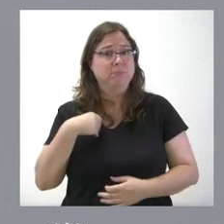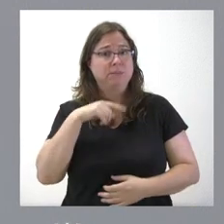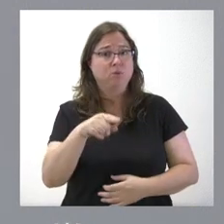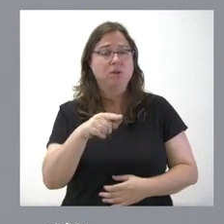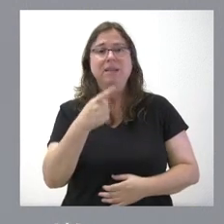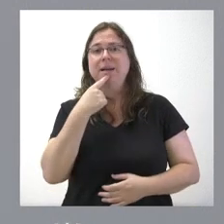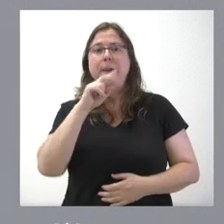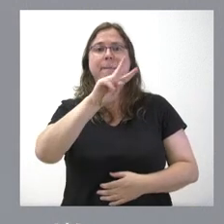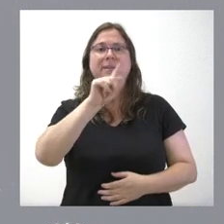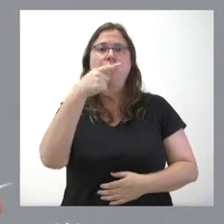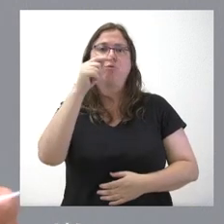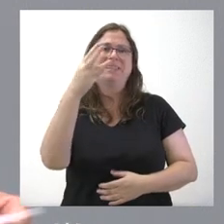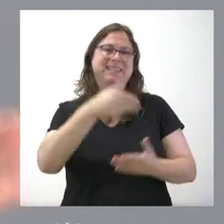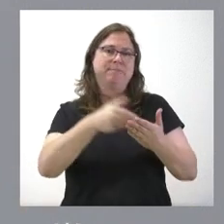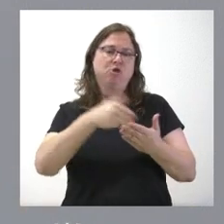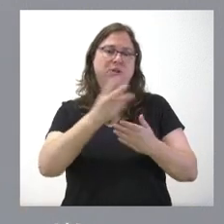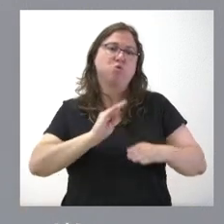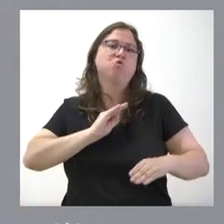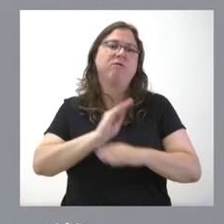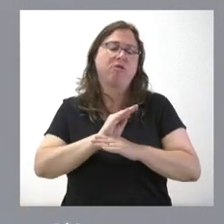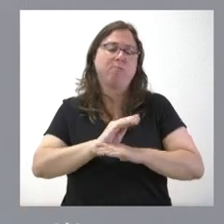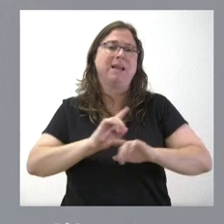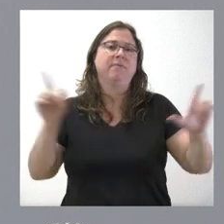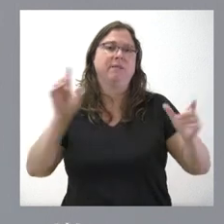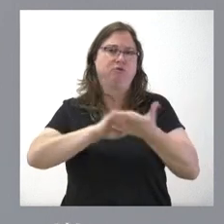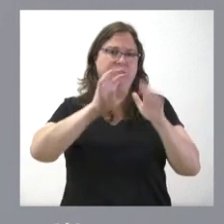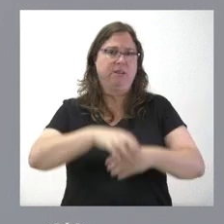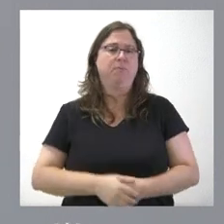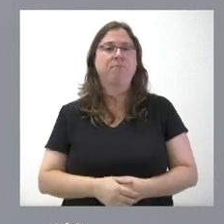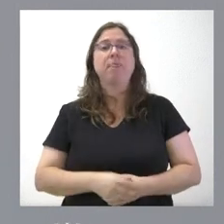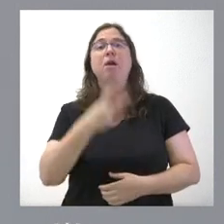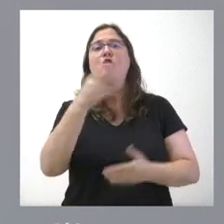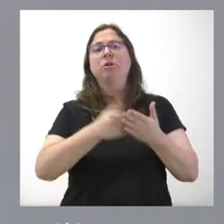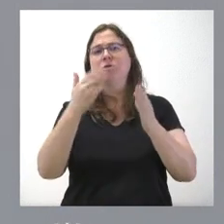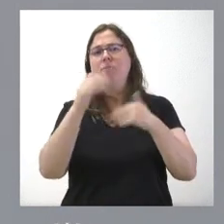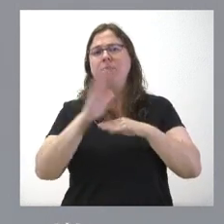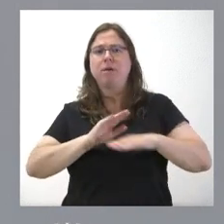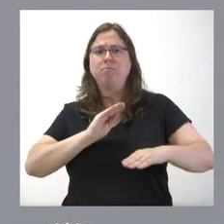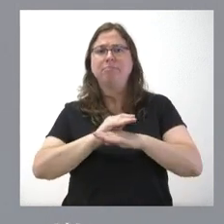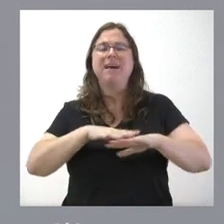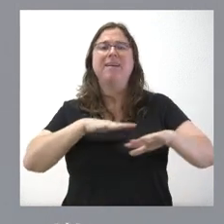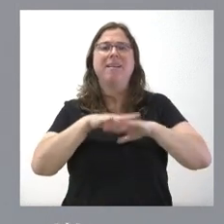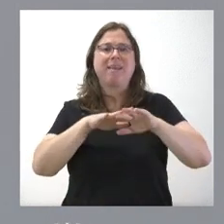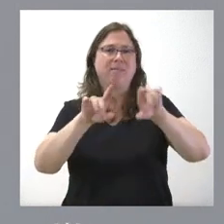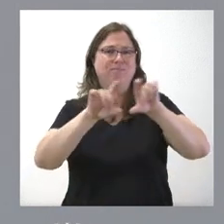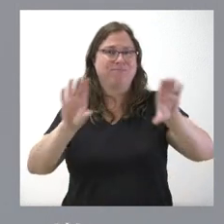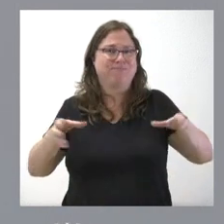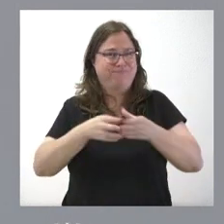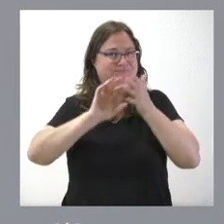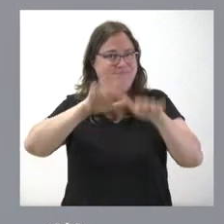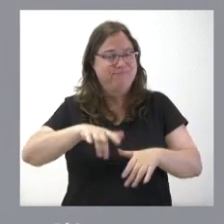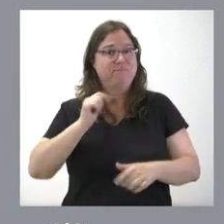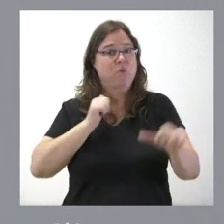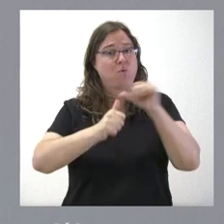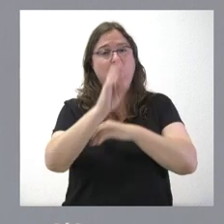destinan 21,3 millones de euros de subvención más de 2 millones al soporte de la red corporativa de la junta de Castilla León Durante los